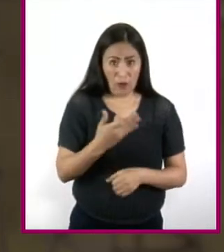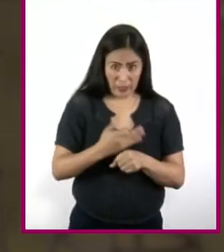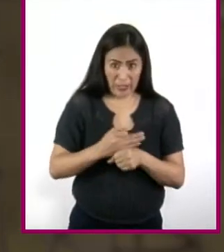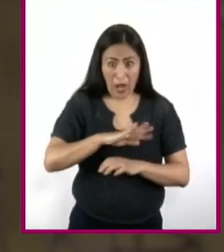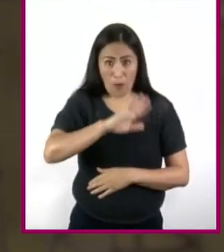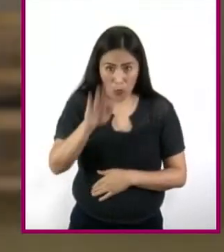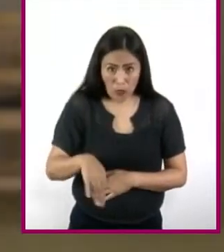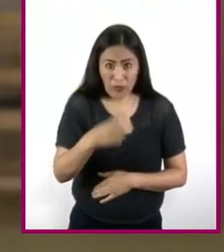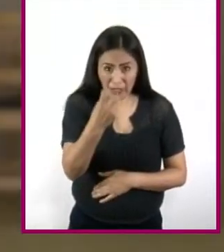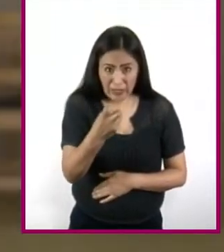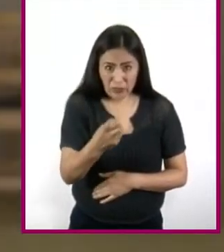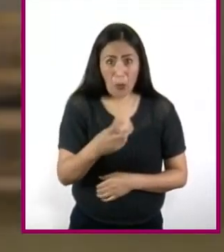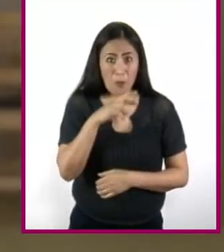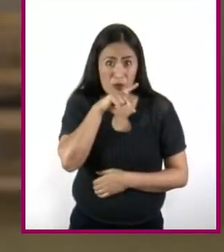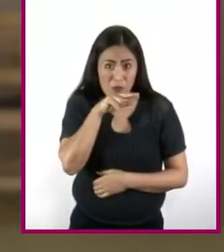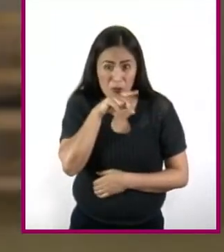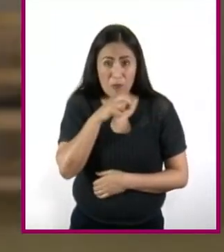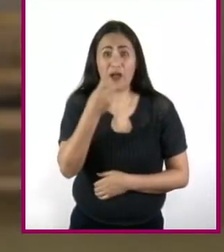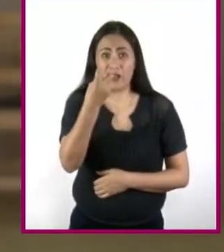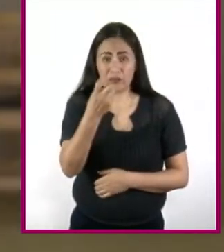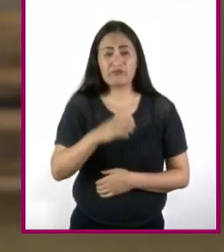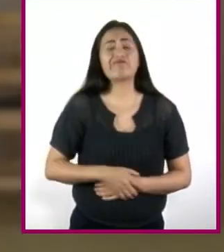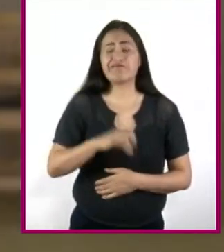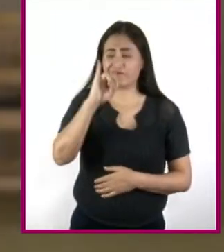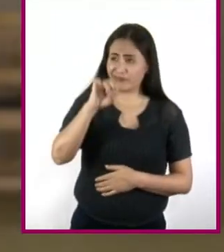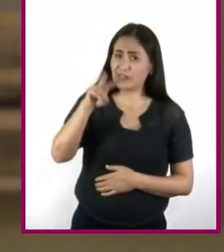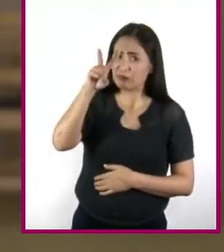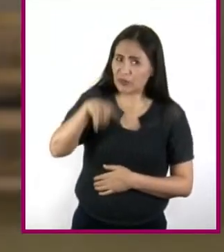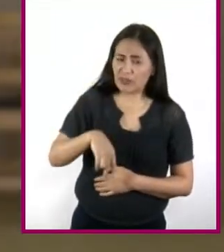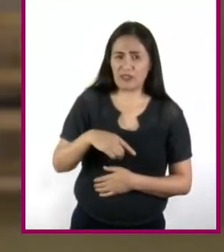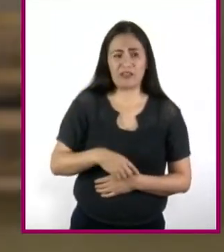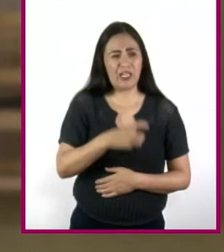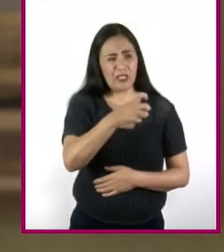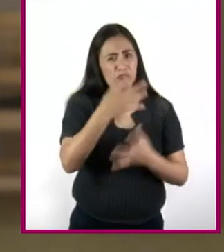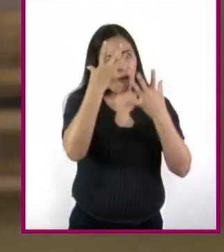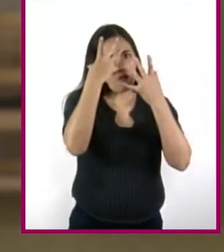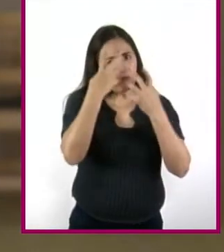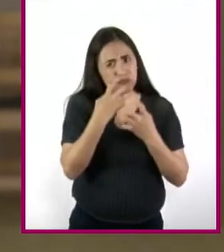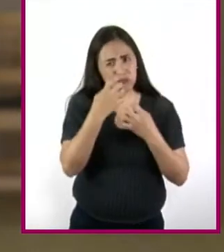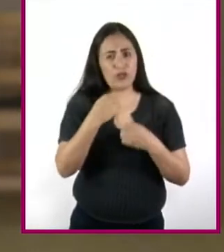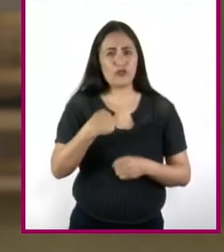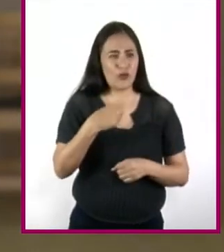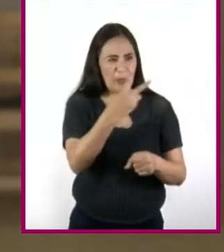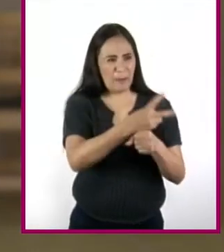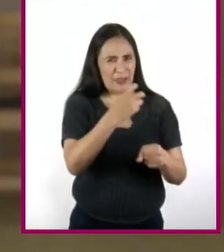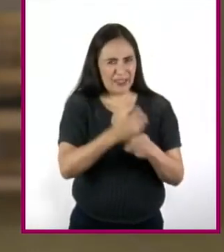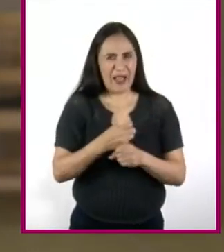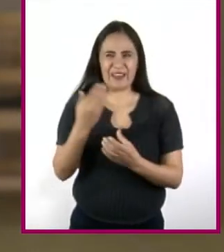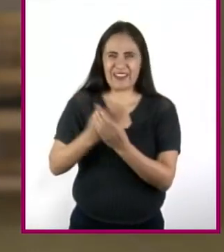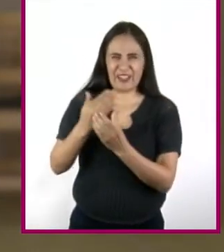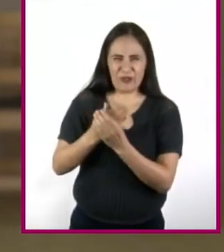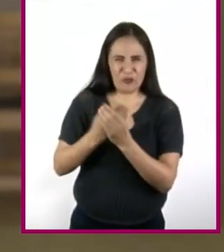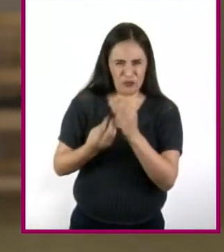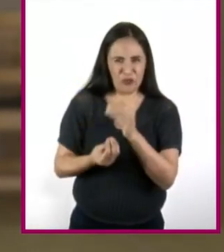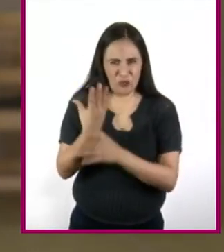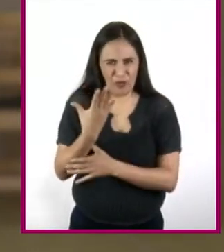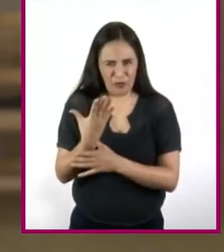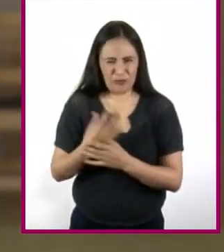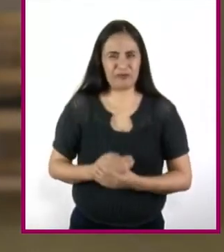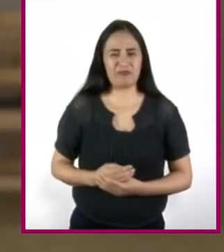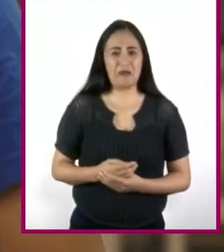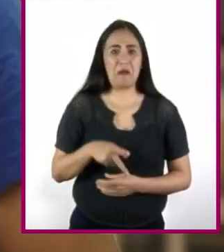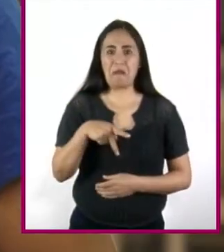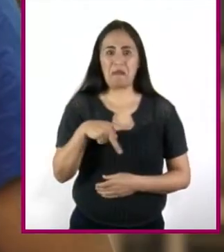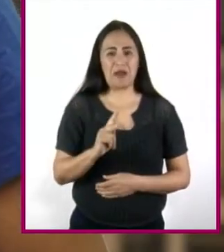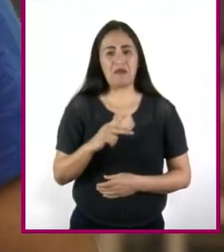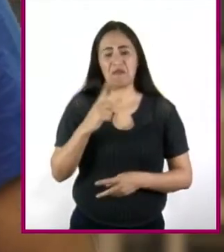Exactamente, don George. Eso es lo que lo tiene todo apachurrado. Yo hasta le dije que le invitaba a los nuevos tacos de soya, pero vino más bien por